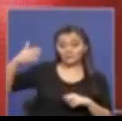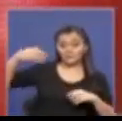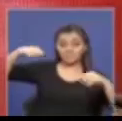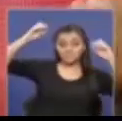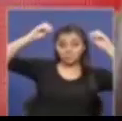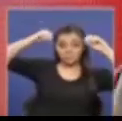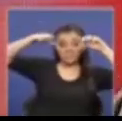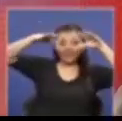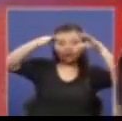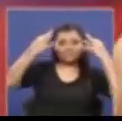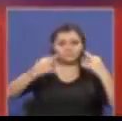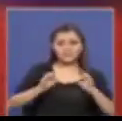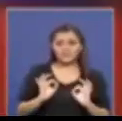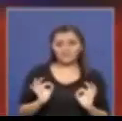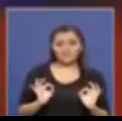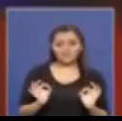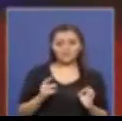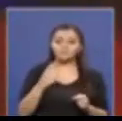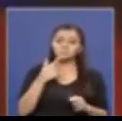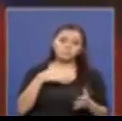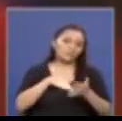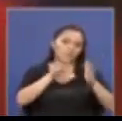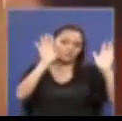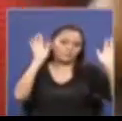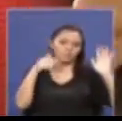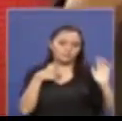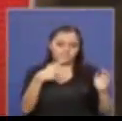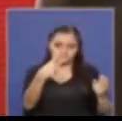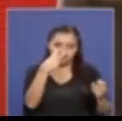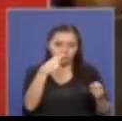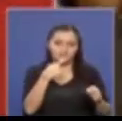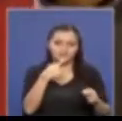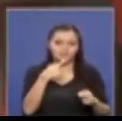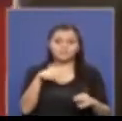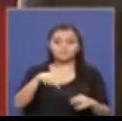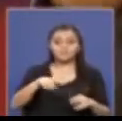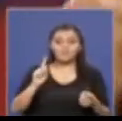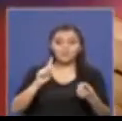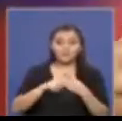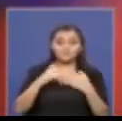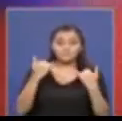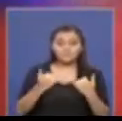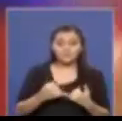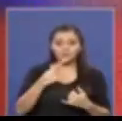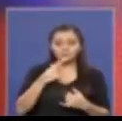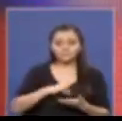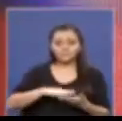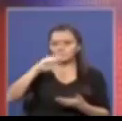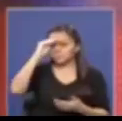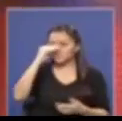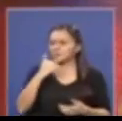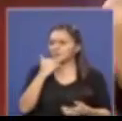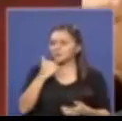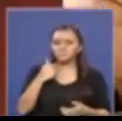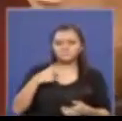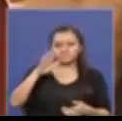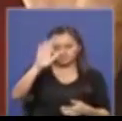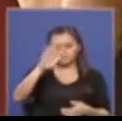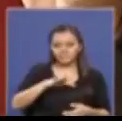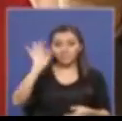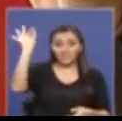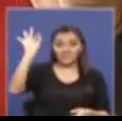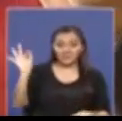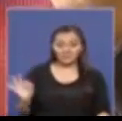luminarias ineficientes, me corrige si me equivoco, Esteban, es para probarme a mí mismo si algo he aprendido en estos años del